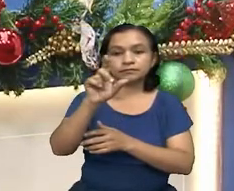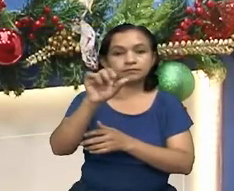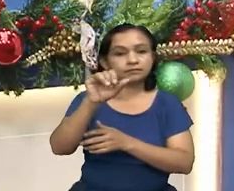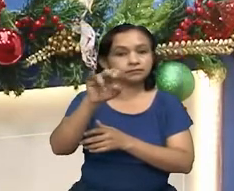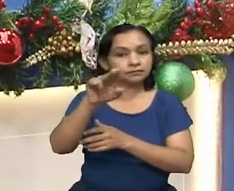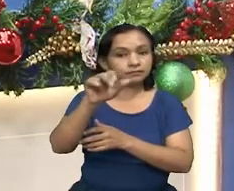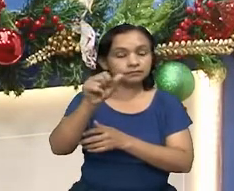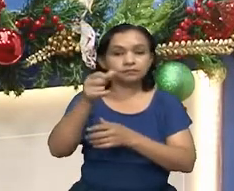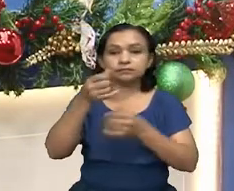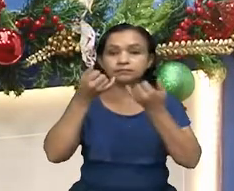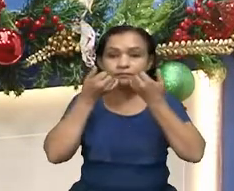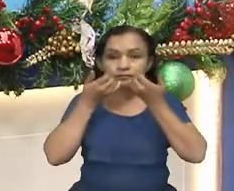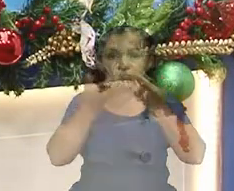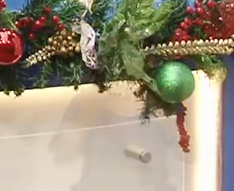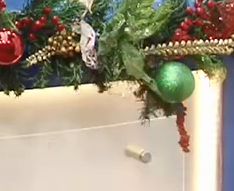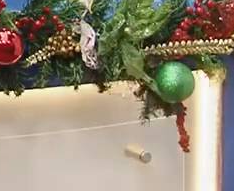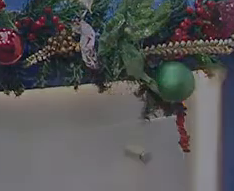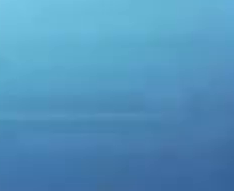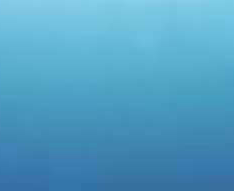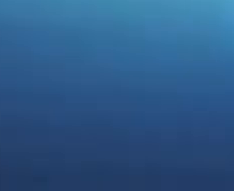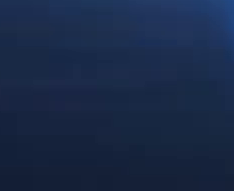informaciones con los titulares de hoy.